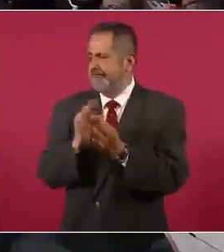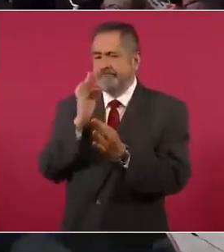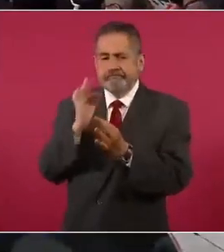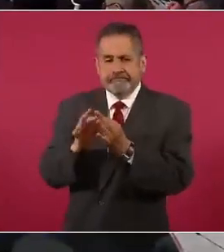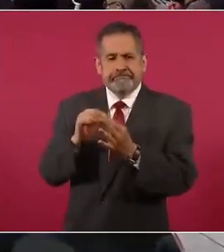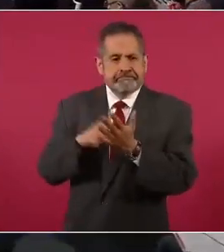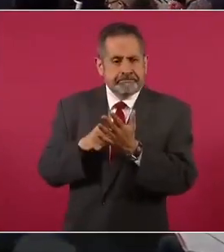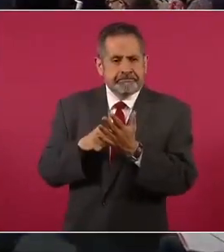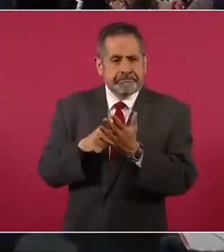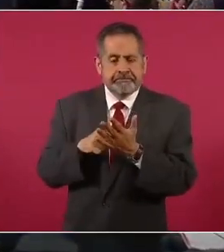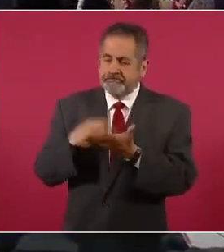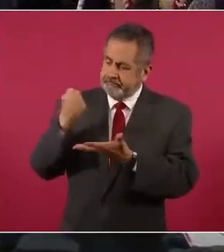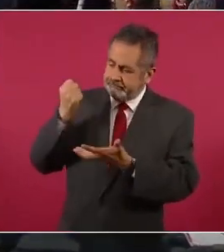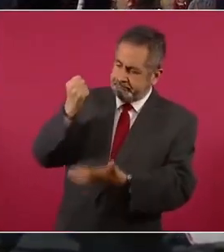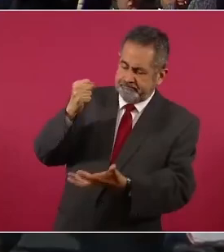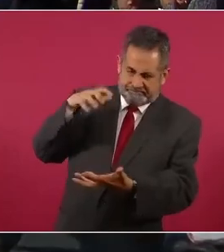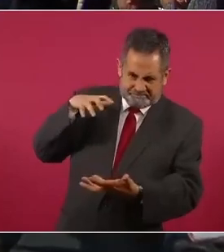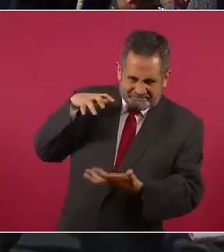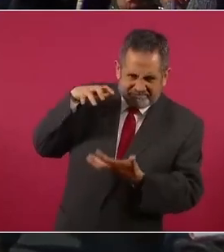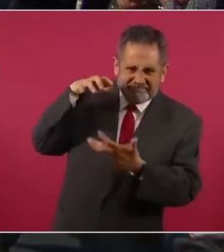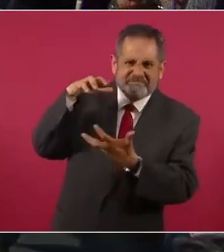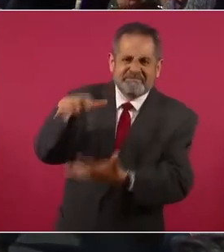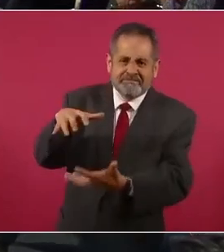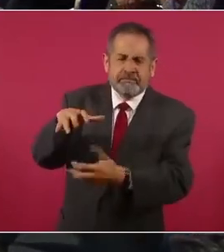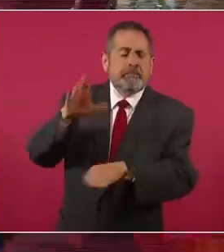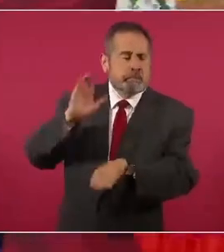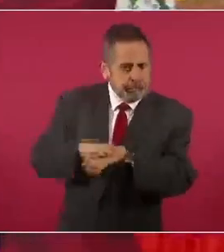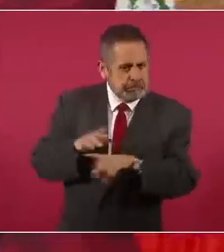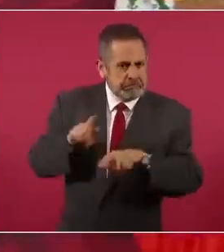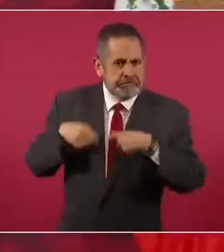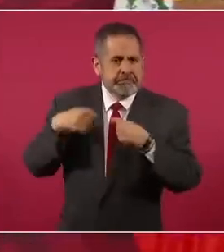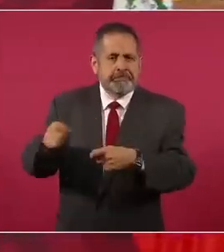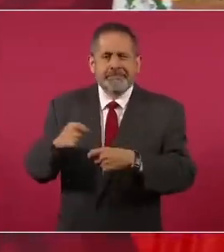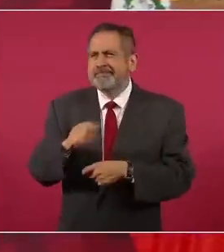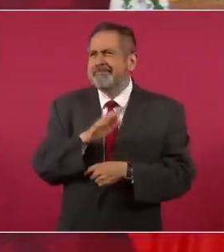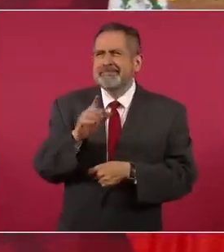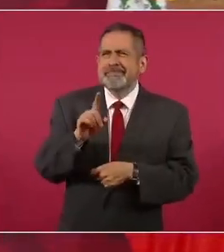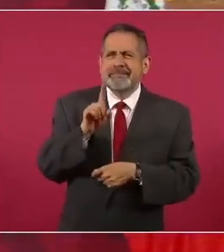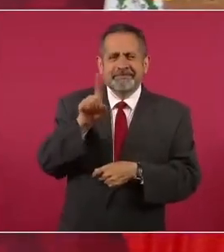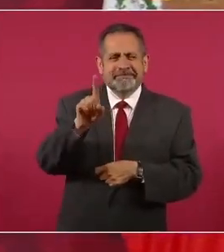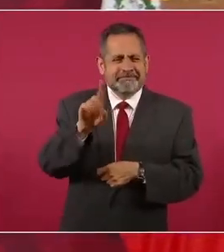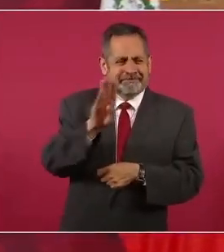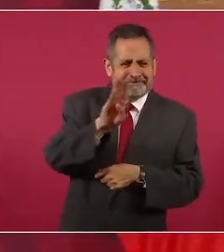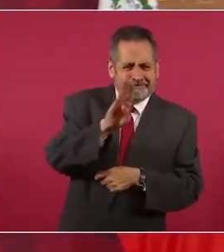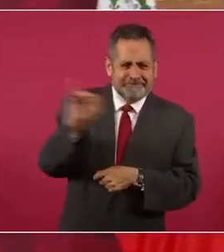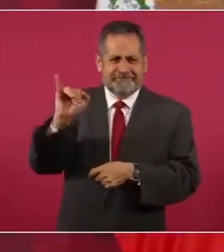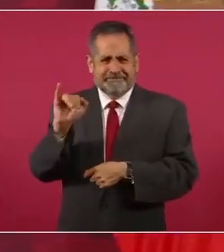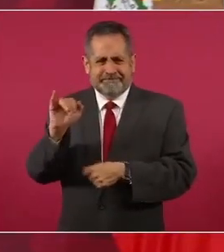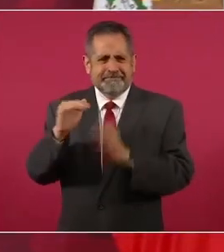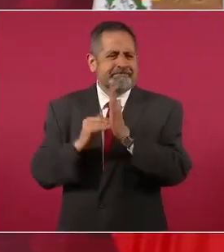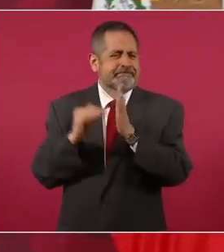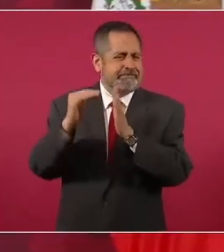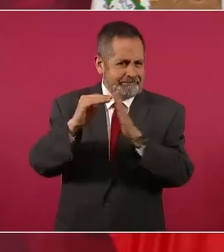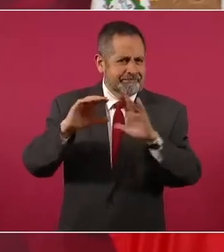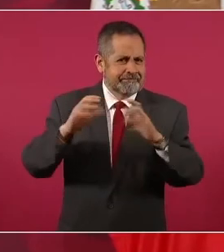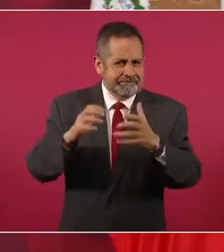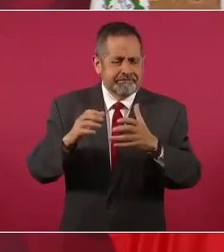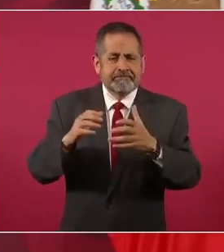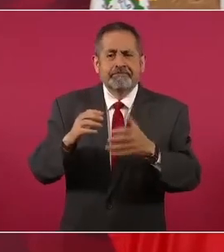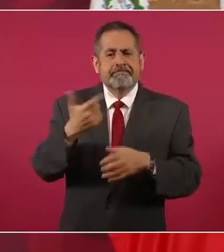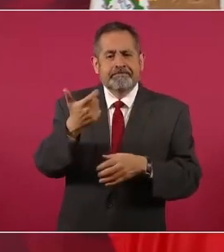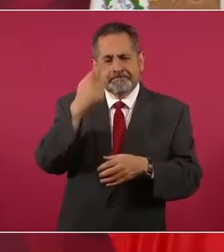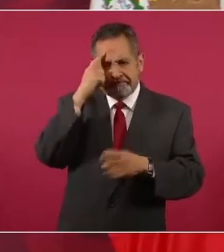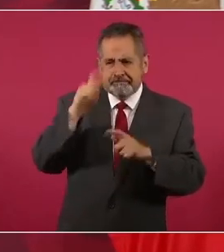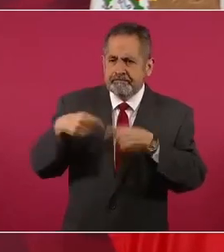es el que va a contar con más presupuesto, casi $1 billón para los pobres,